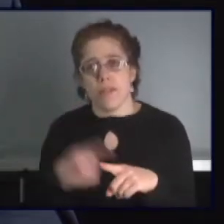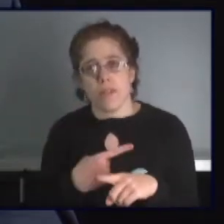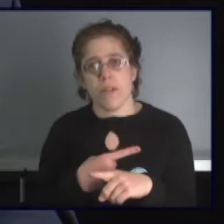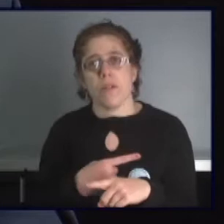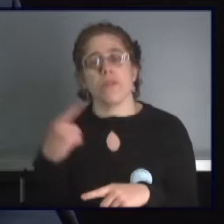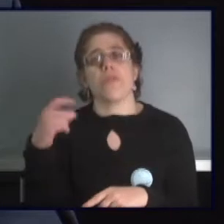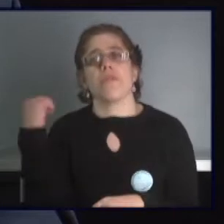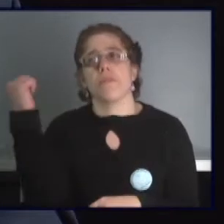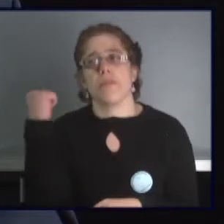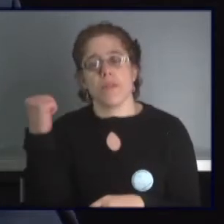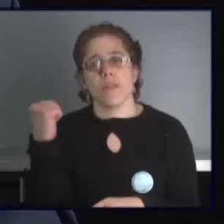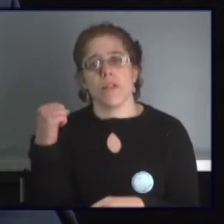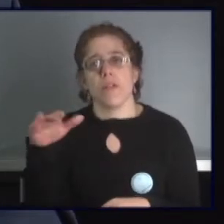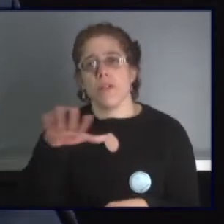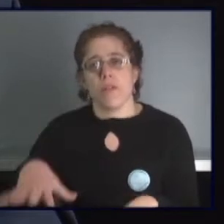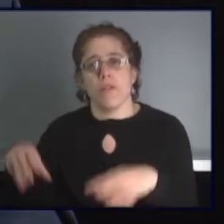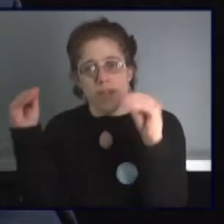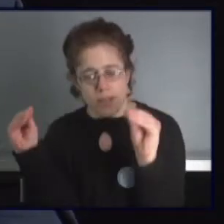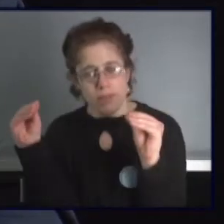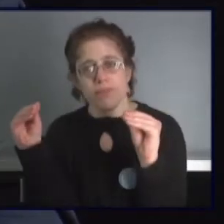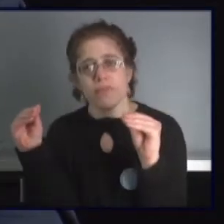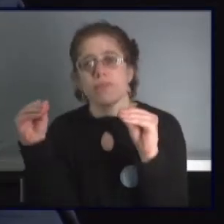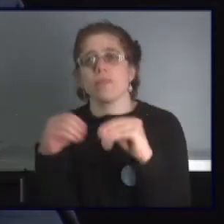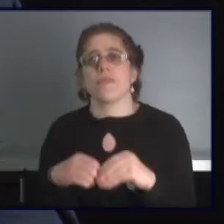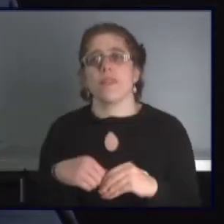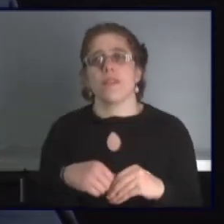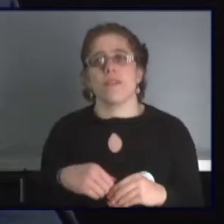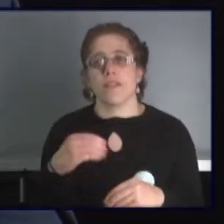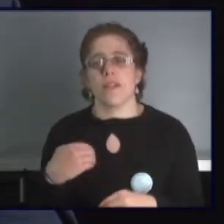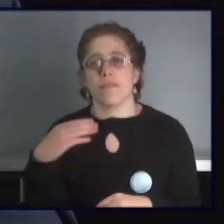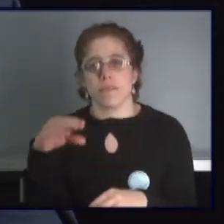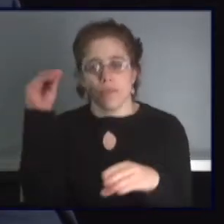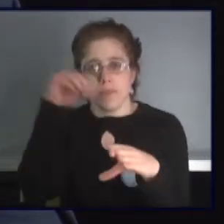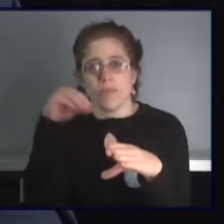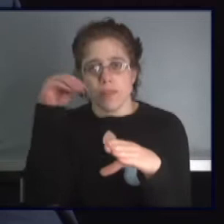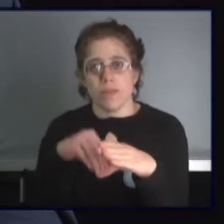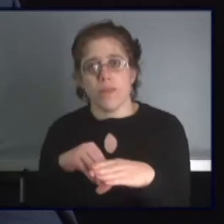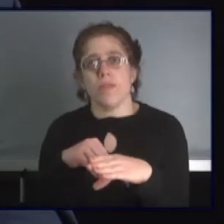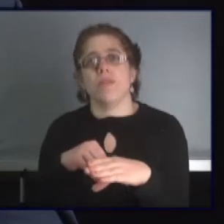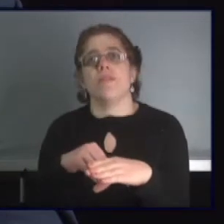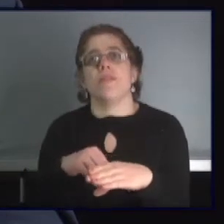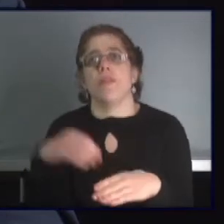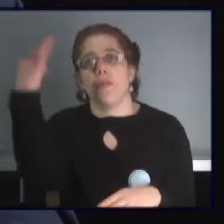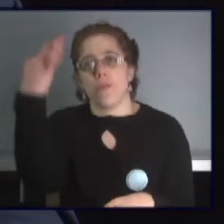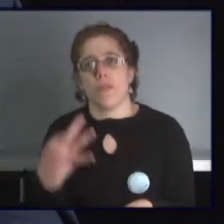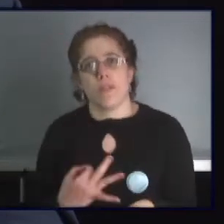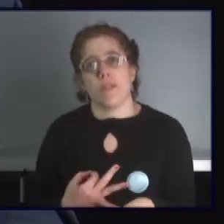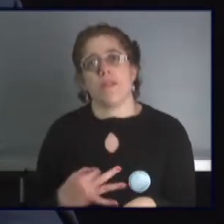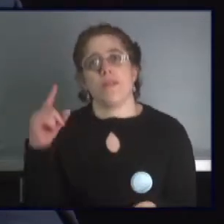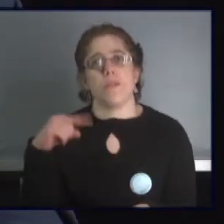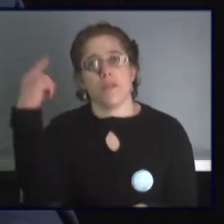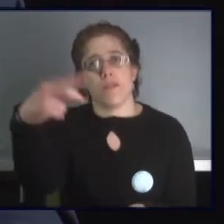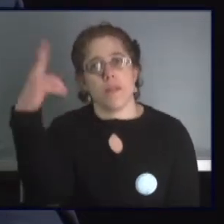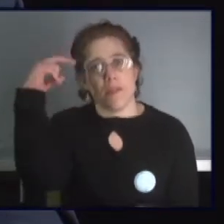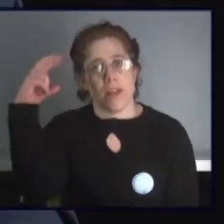protagonistas del orden lo local del orden lujanense de cara a las elecciones primarias abiertas simultáneas y obligatorias del próximo 9